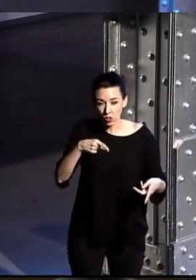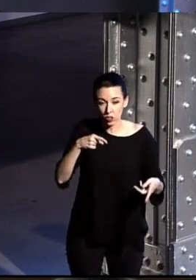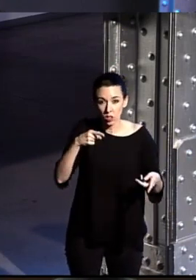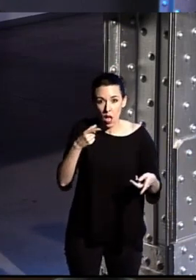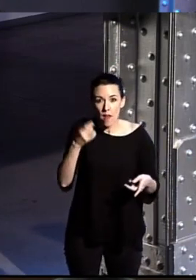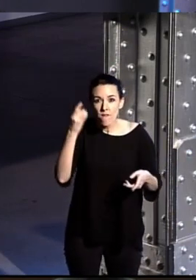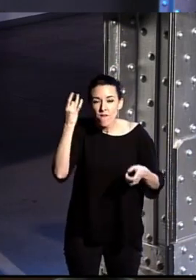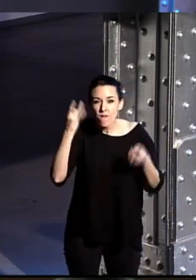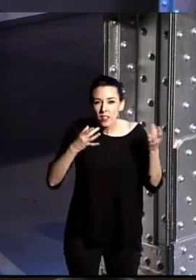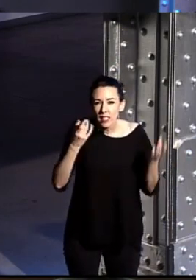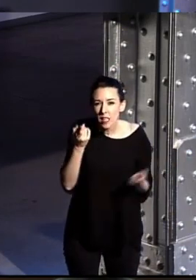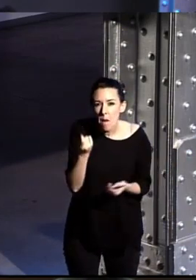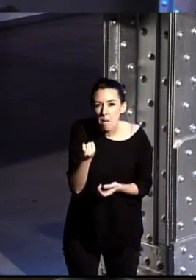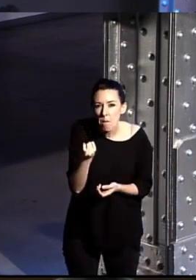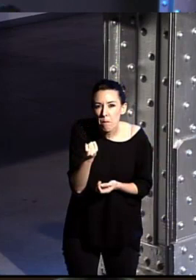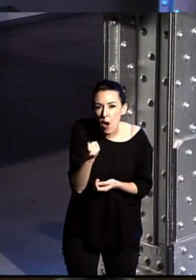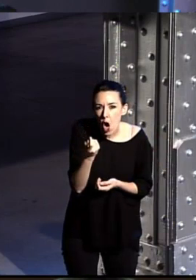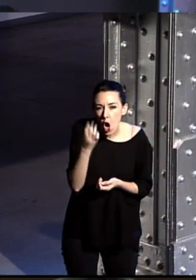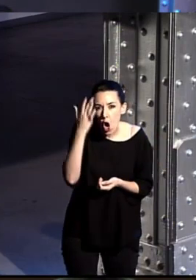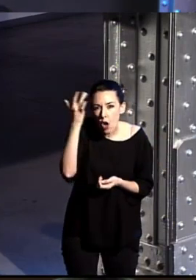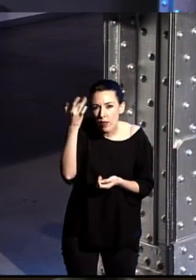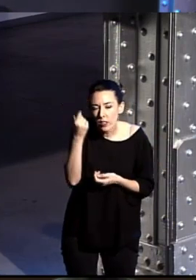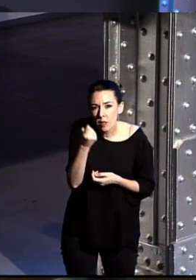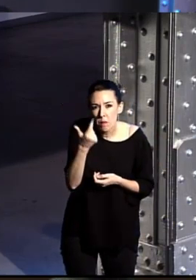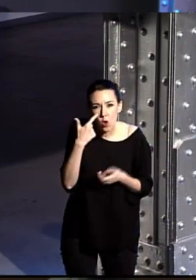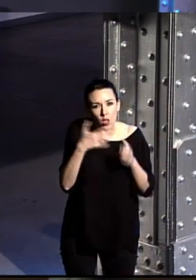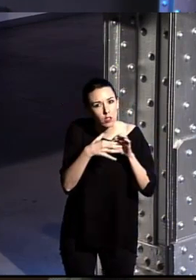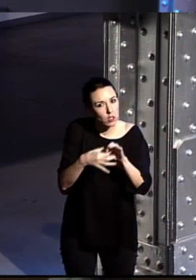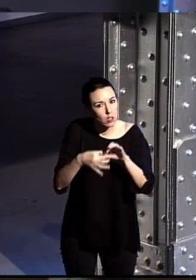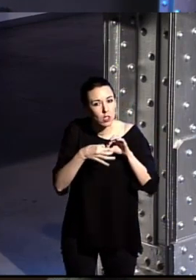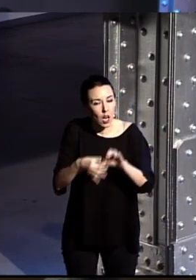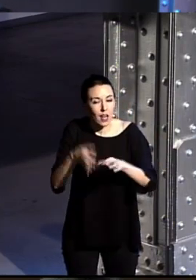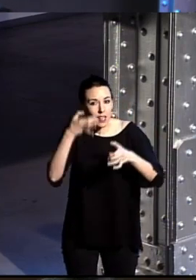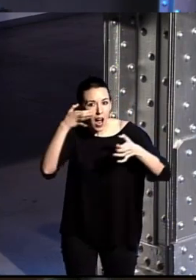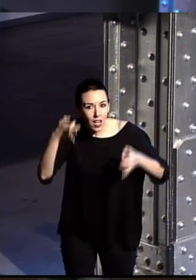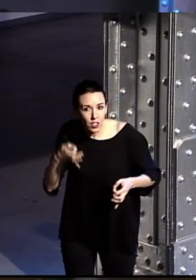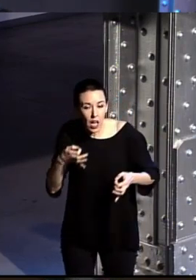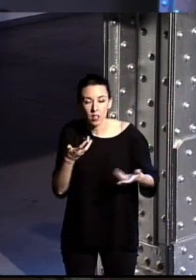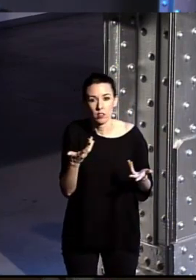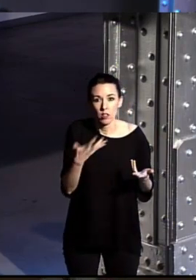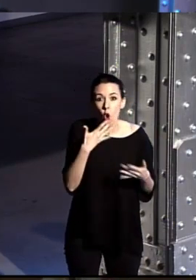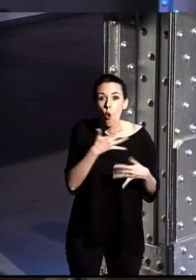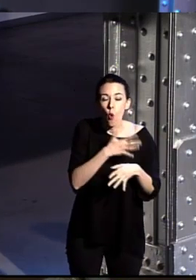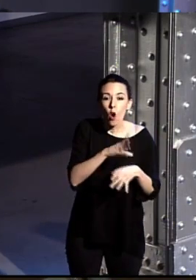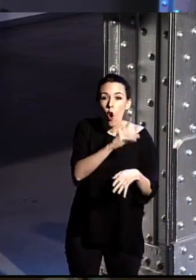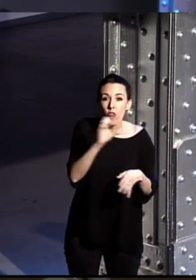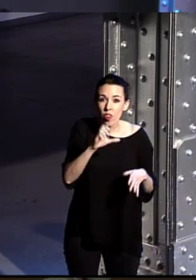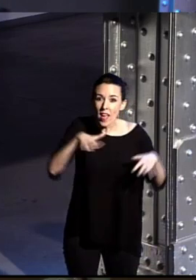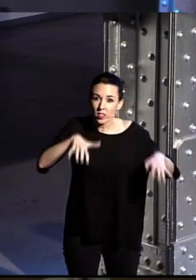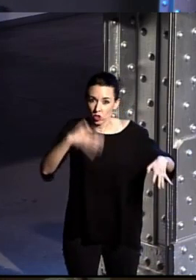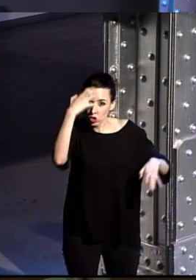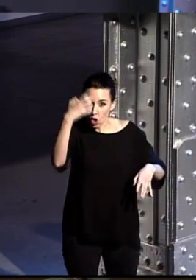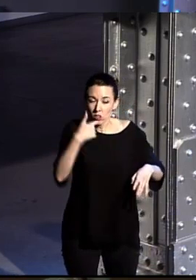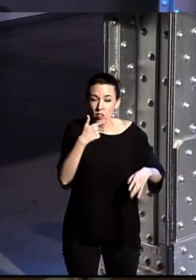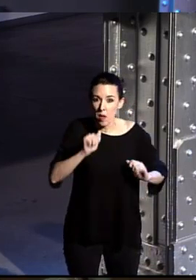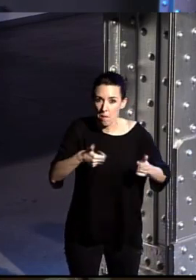poca fantasía. O sea, es un Es una relato excusa. que está muy pegado a la realidad. O sea, en Juego de Tronos te dicen desde el